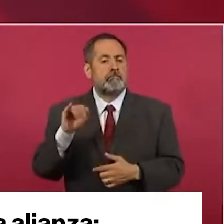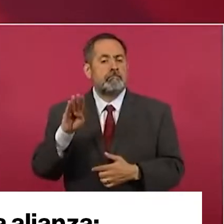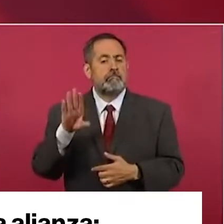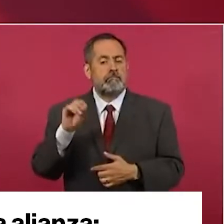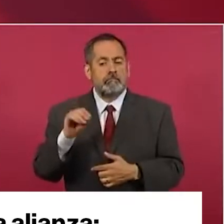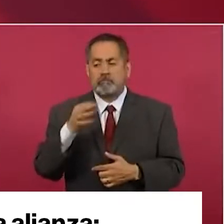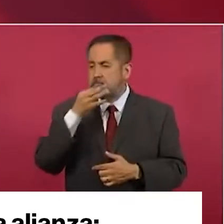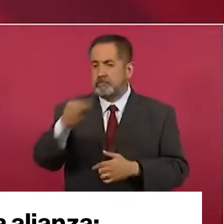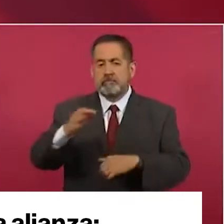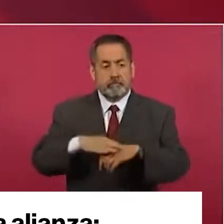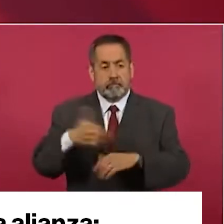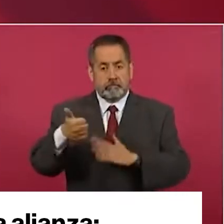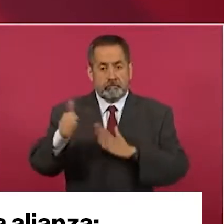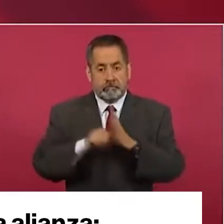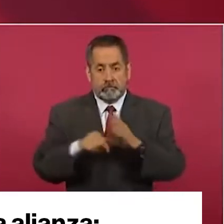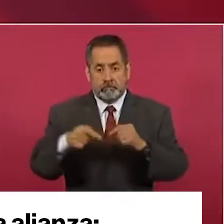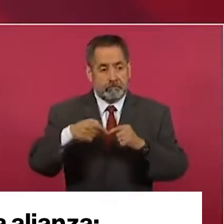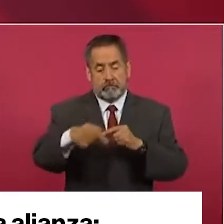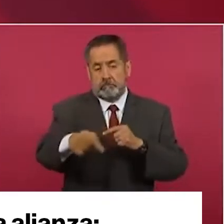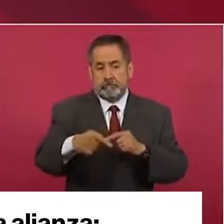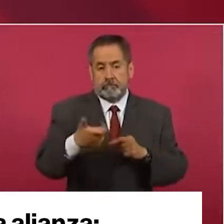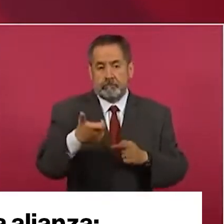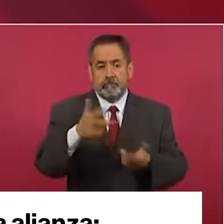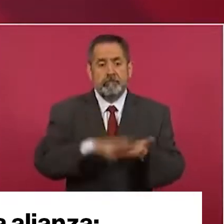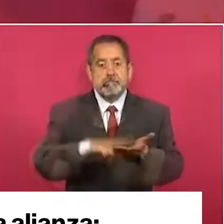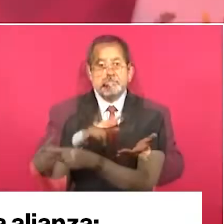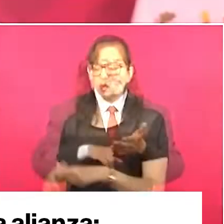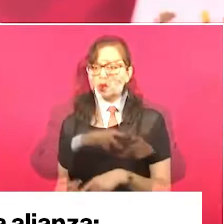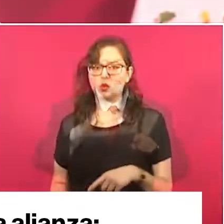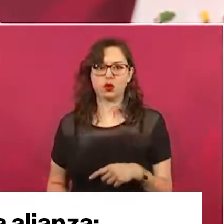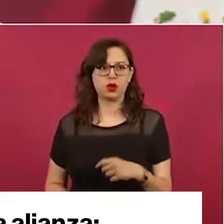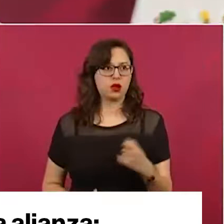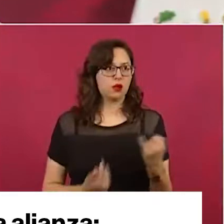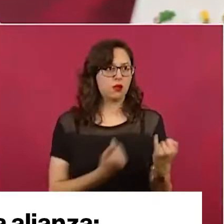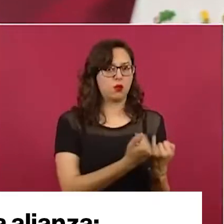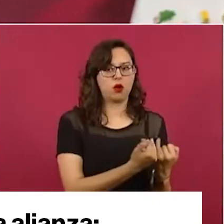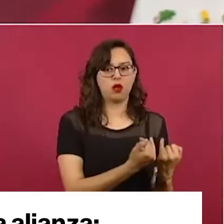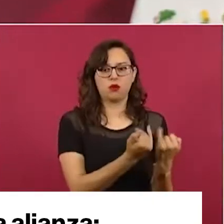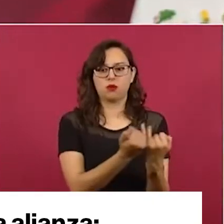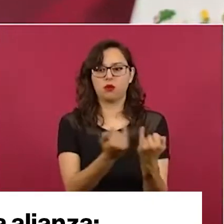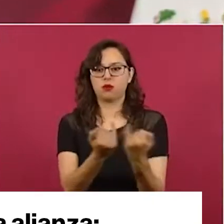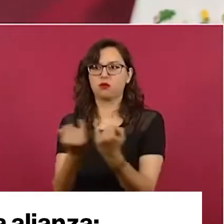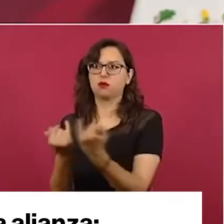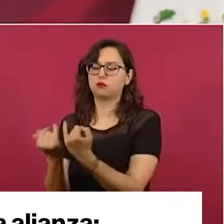próximos 6 meses se mantiene sin aumento el precio del pan blanco grande. Sin